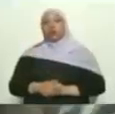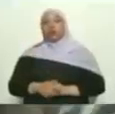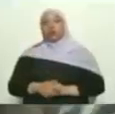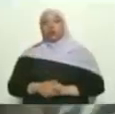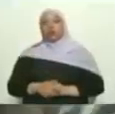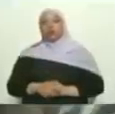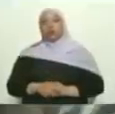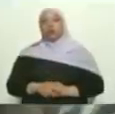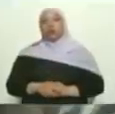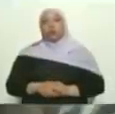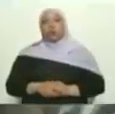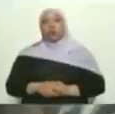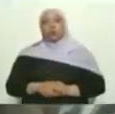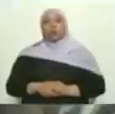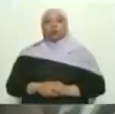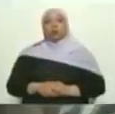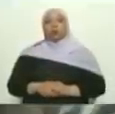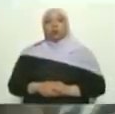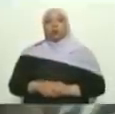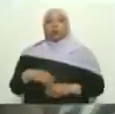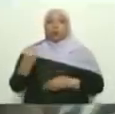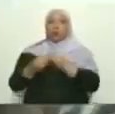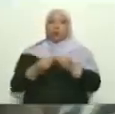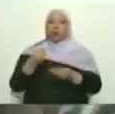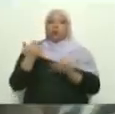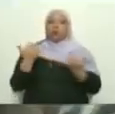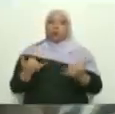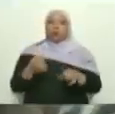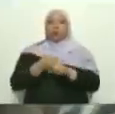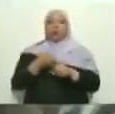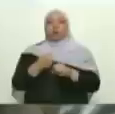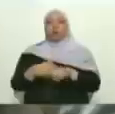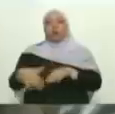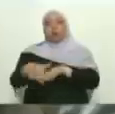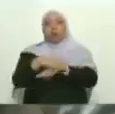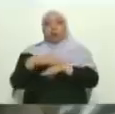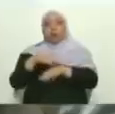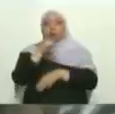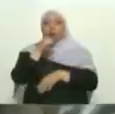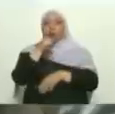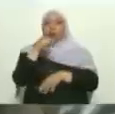Sin embargo, tras el lamentable fallecimiento del presidente Hugo Chávez,